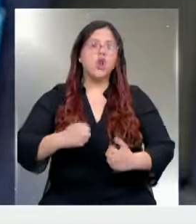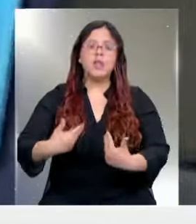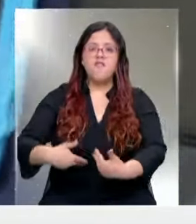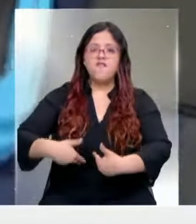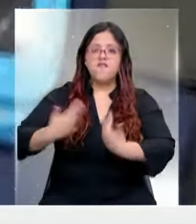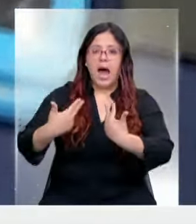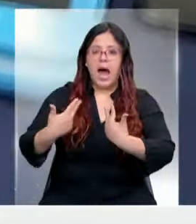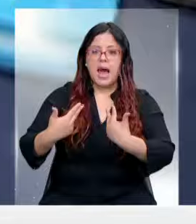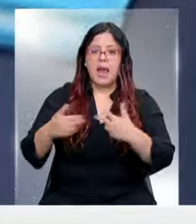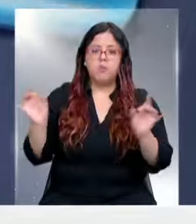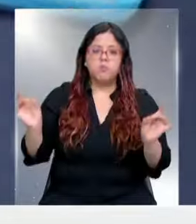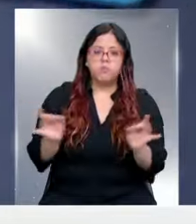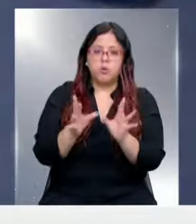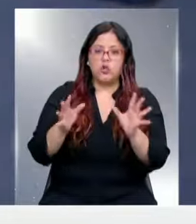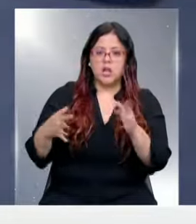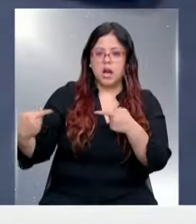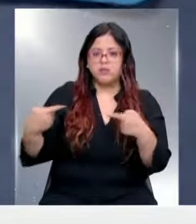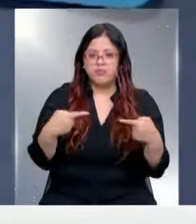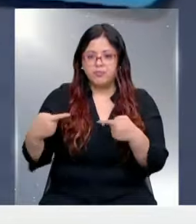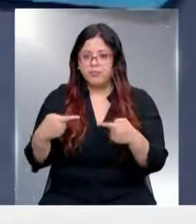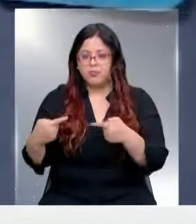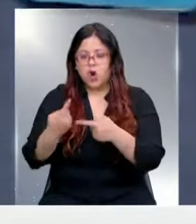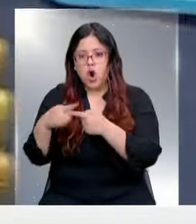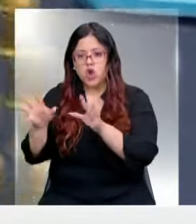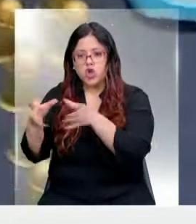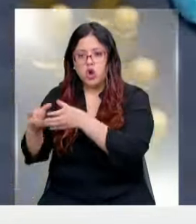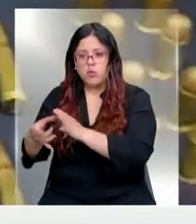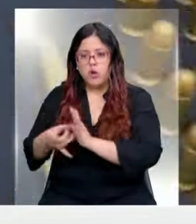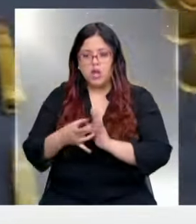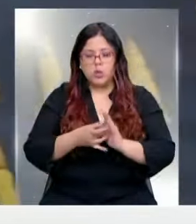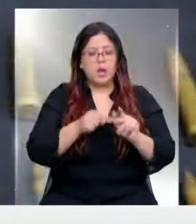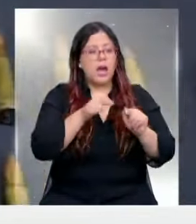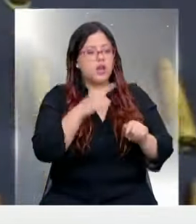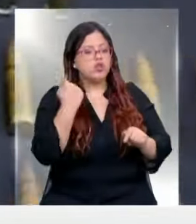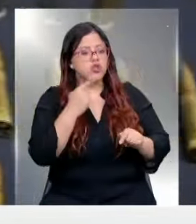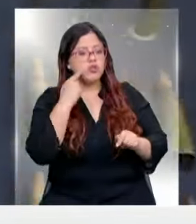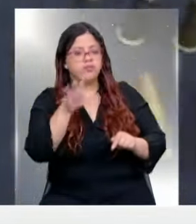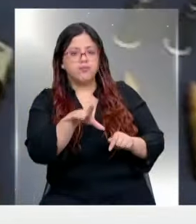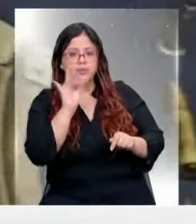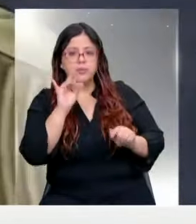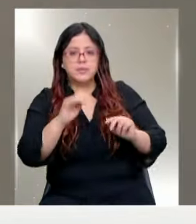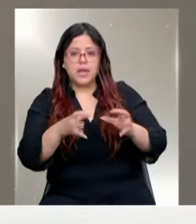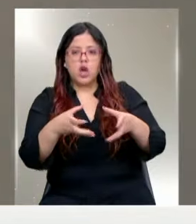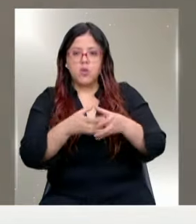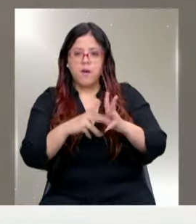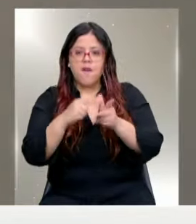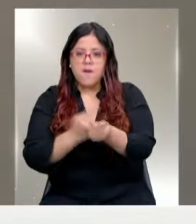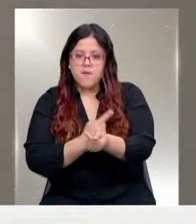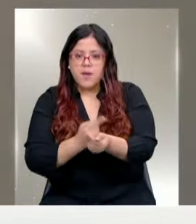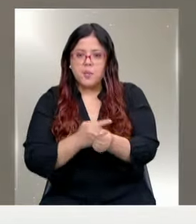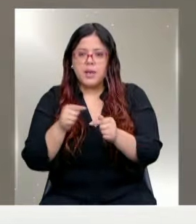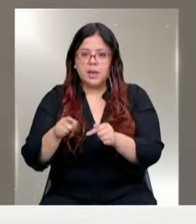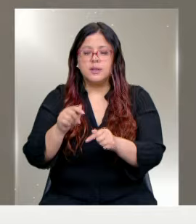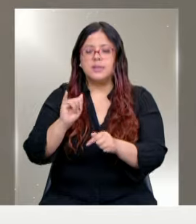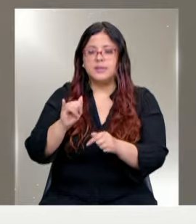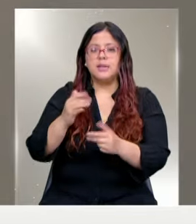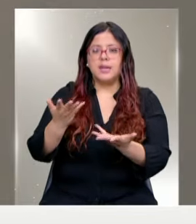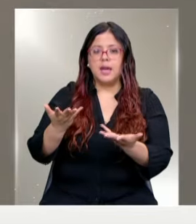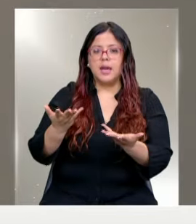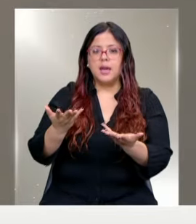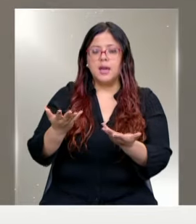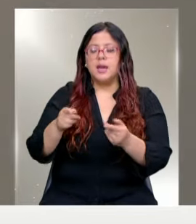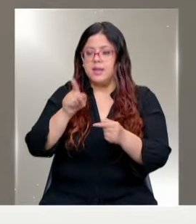las bandas rivales. Efectivamente, nosotros logramos identificar que este clan familiar mantenía acceso a armas de